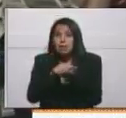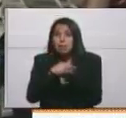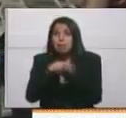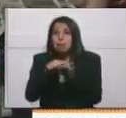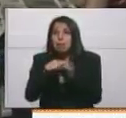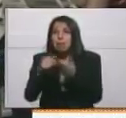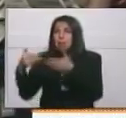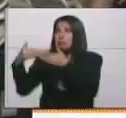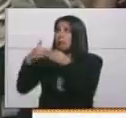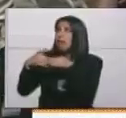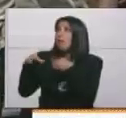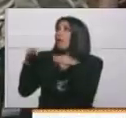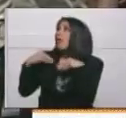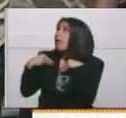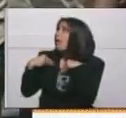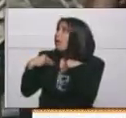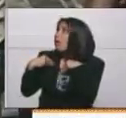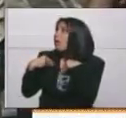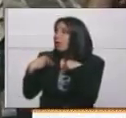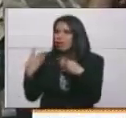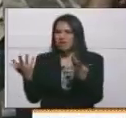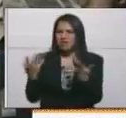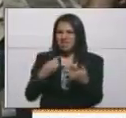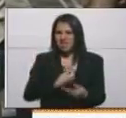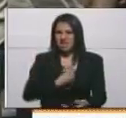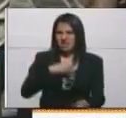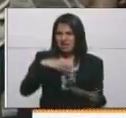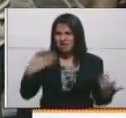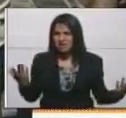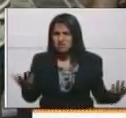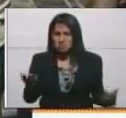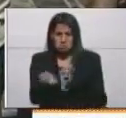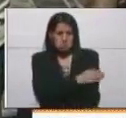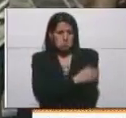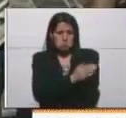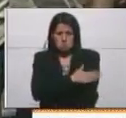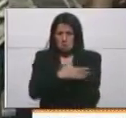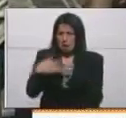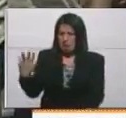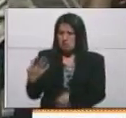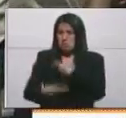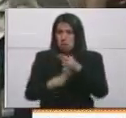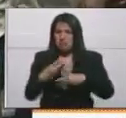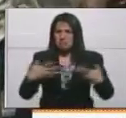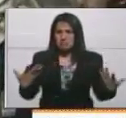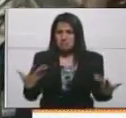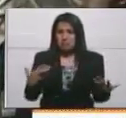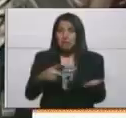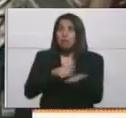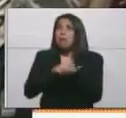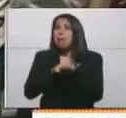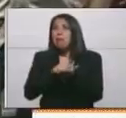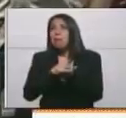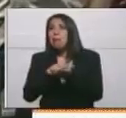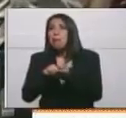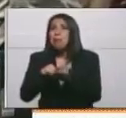imperios, a la derecha del mundo, como hace esta derecha, ¿no? Que termina arrodillada,